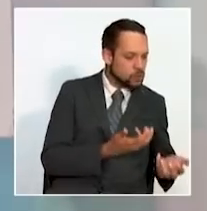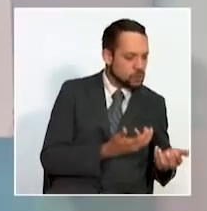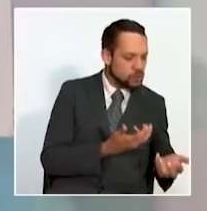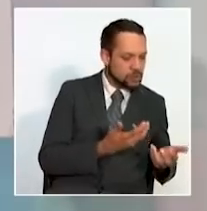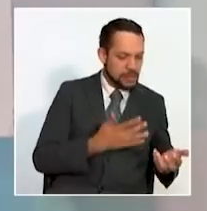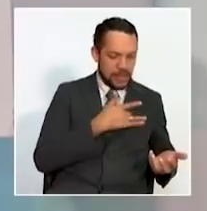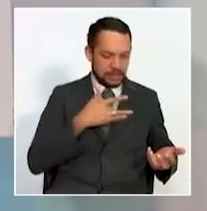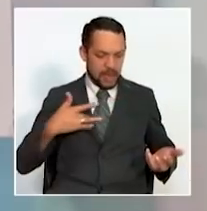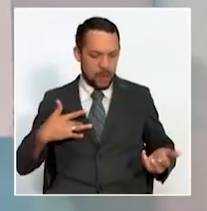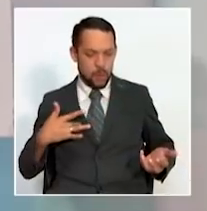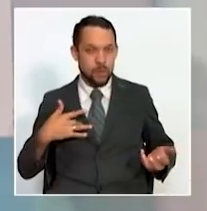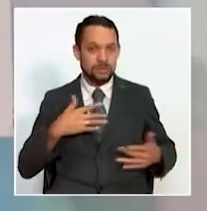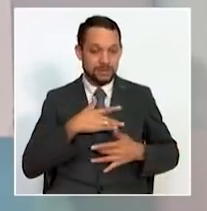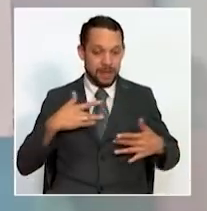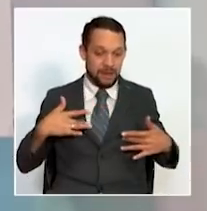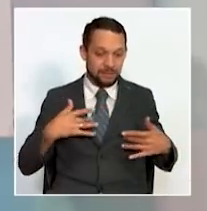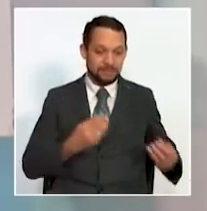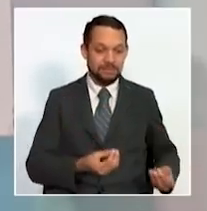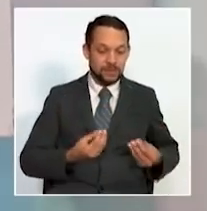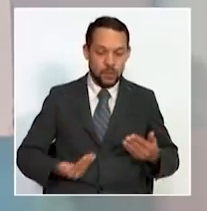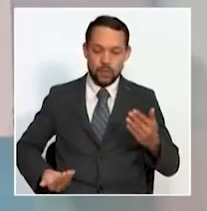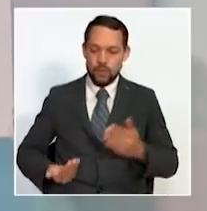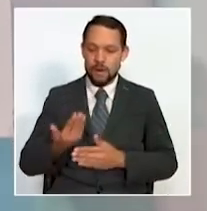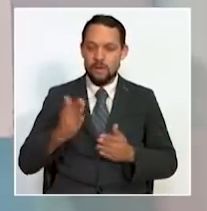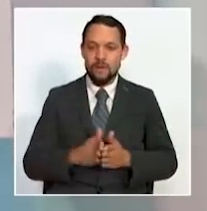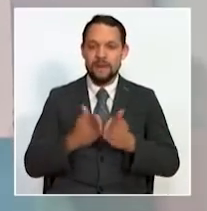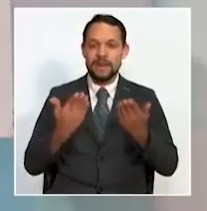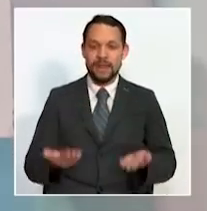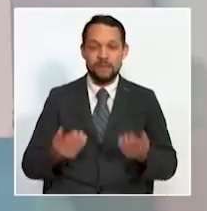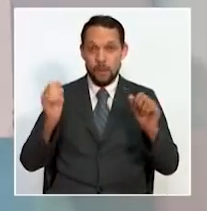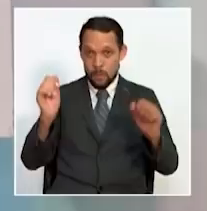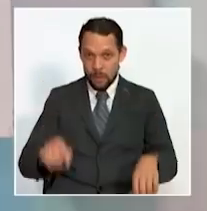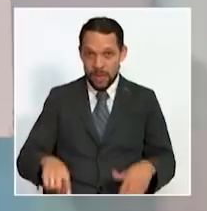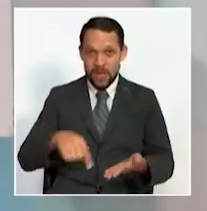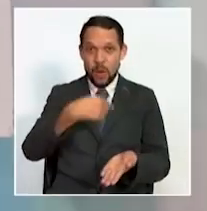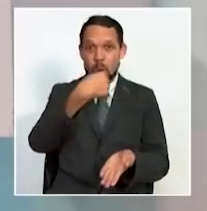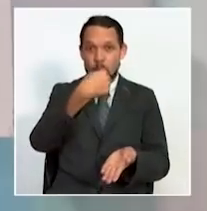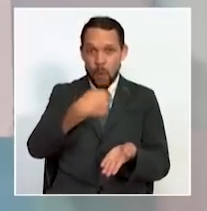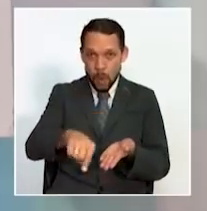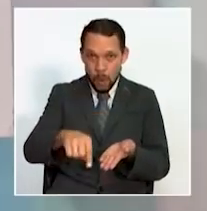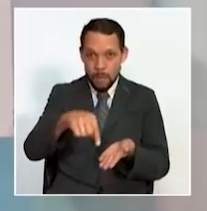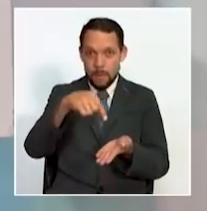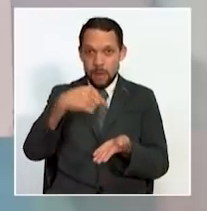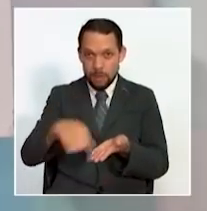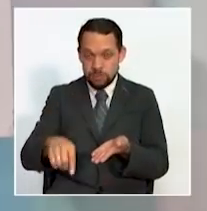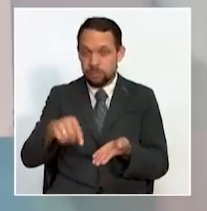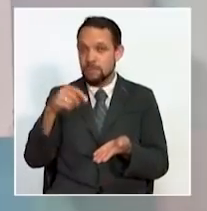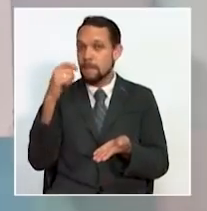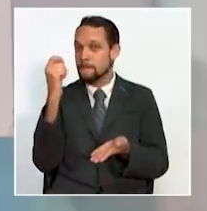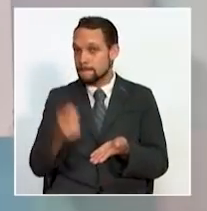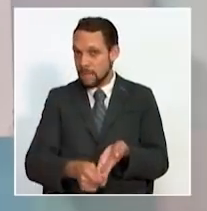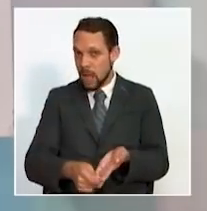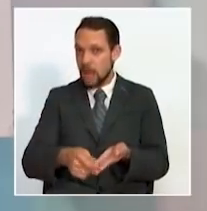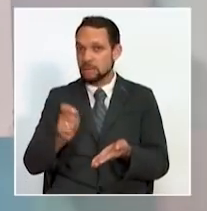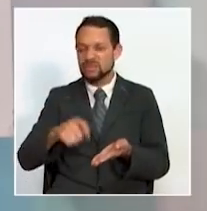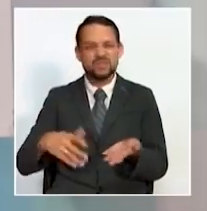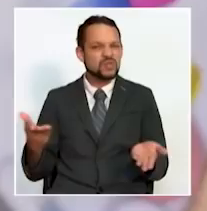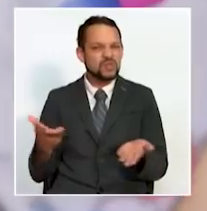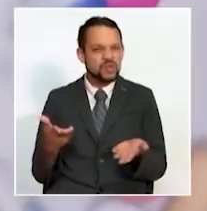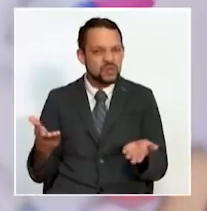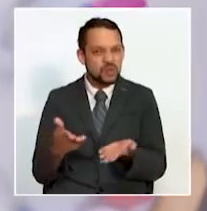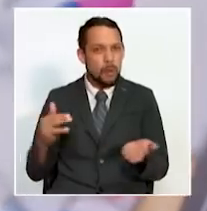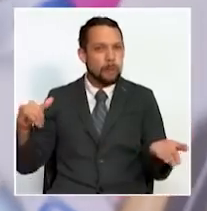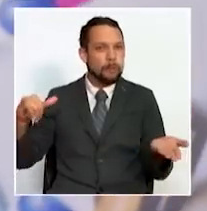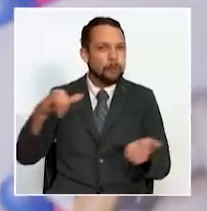Este libro acaba de salir al mercado, ya lo pueden conseguir ustedes a nivel nacional en todos los aeropuertos, en El Éxito,